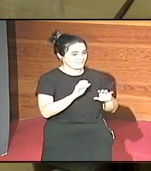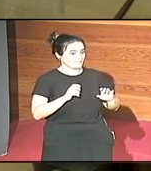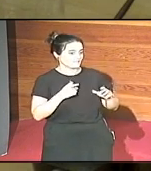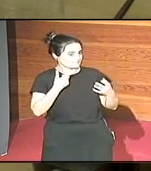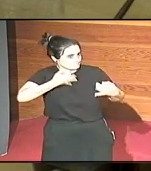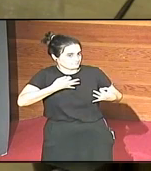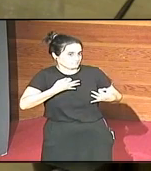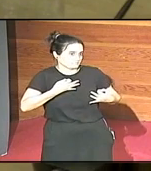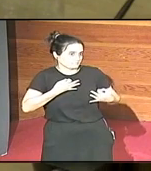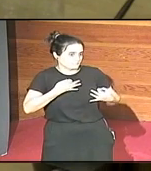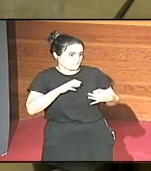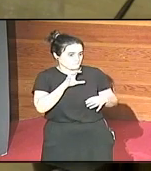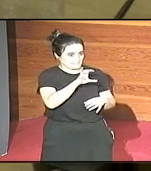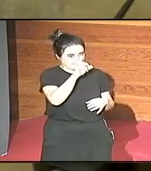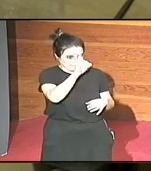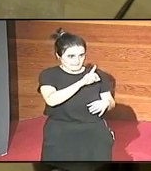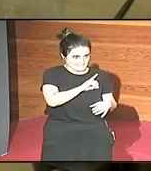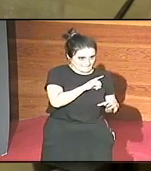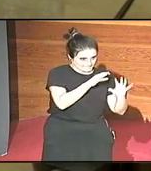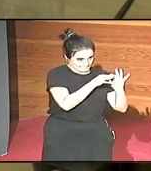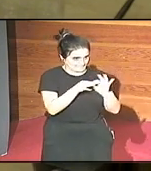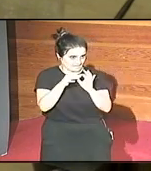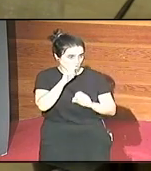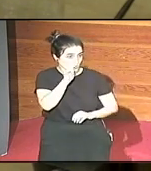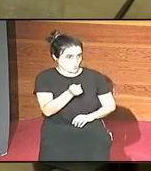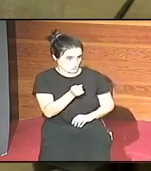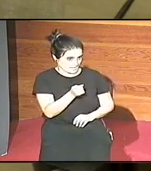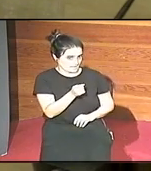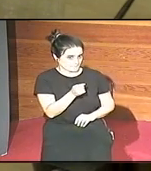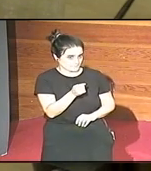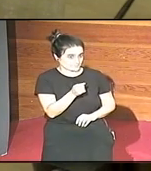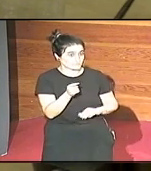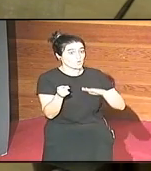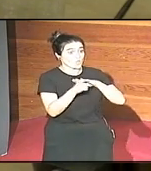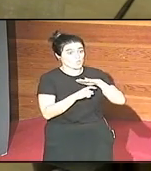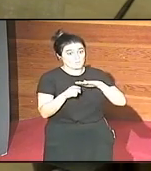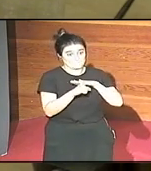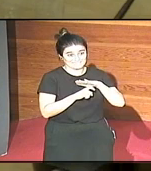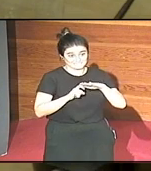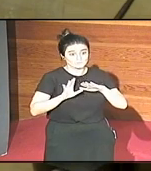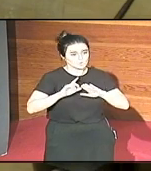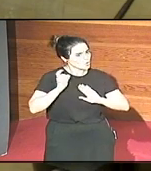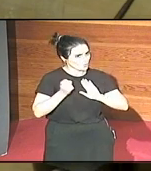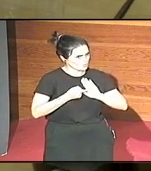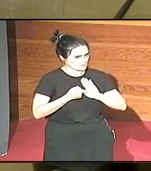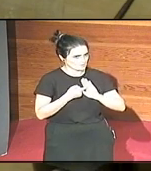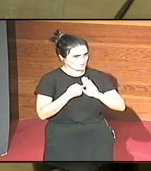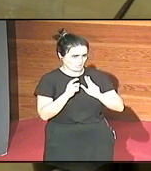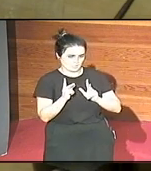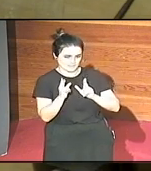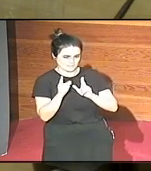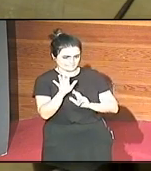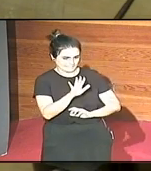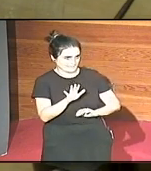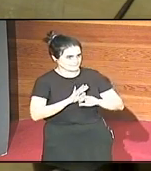anexionado ilegalmente y militarmente. Y en el Donbass, no todo el Donbass, por cierto, sino solo una parte del Donbass, ahí